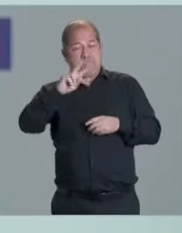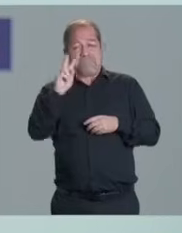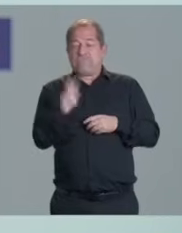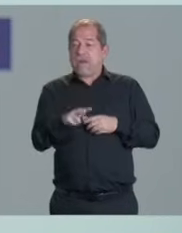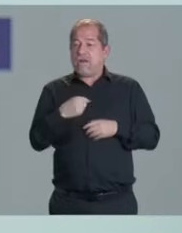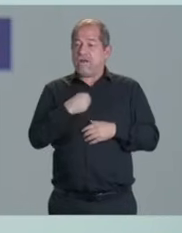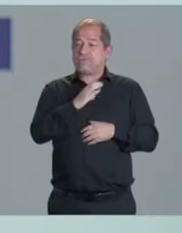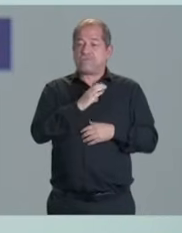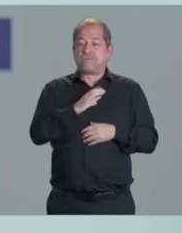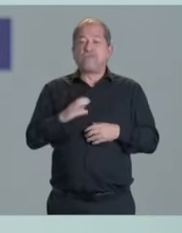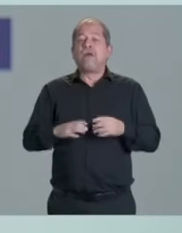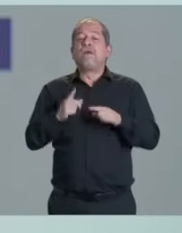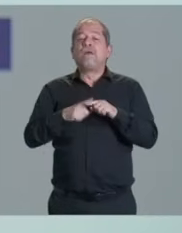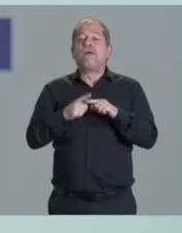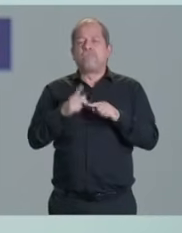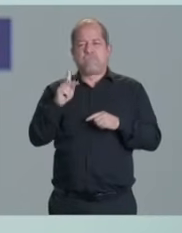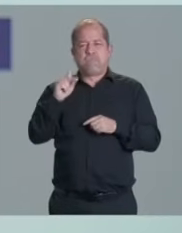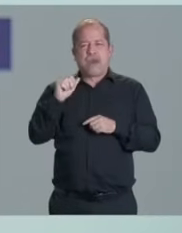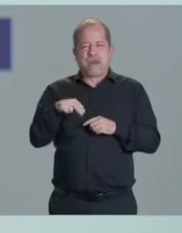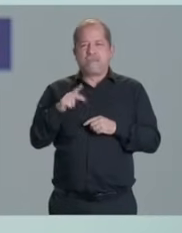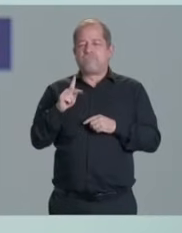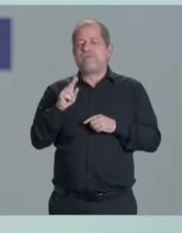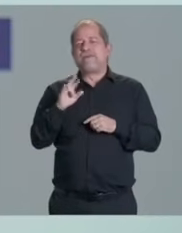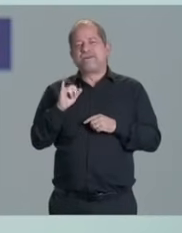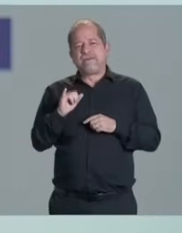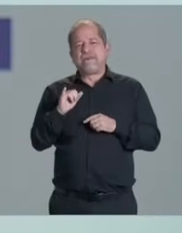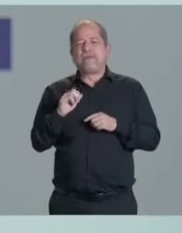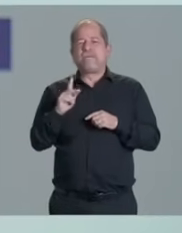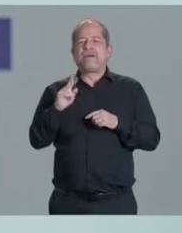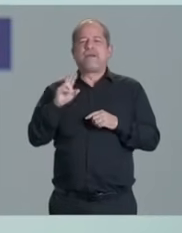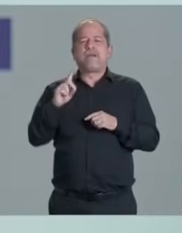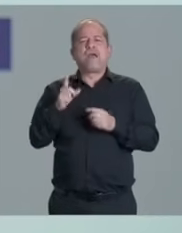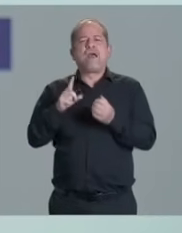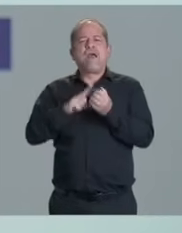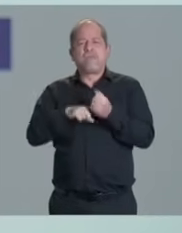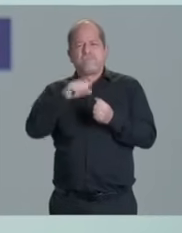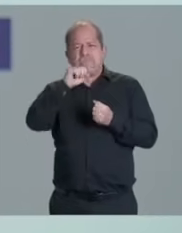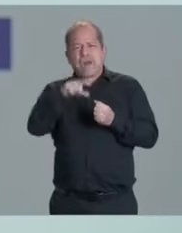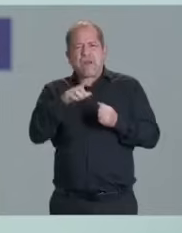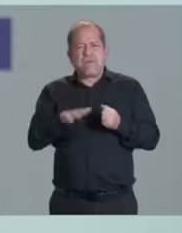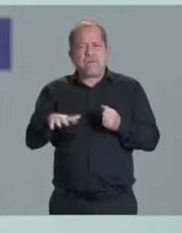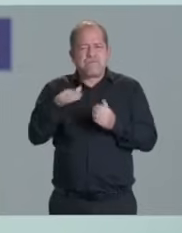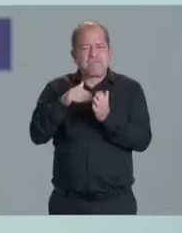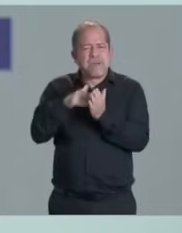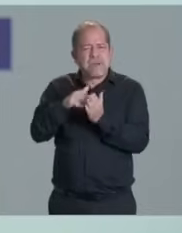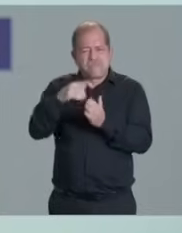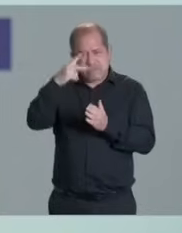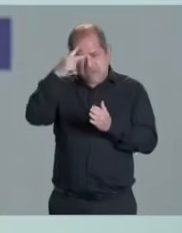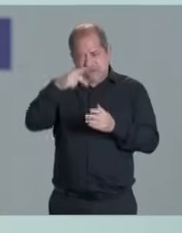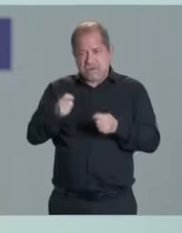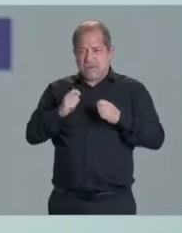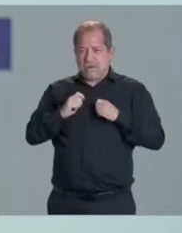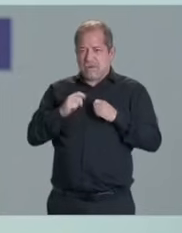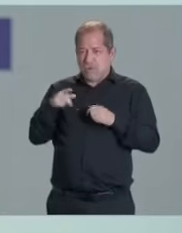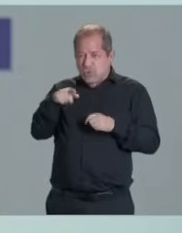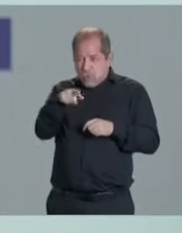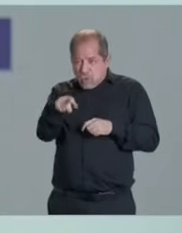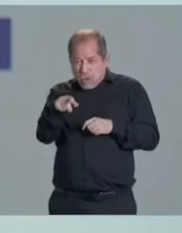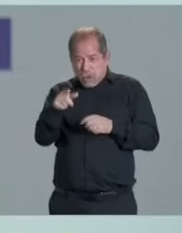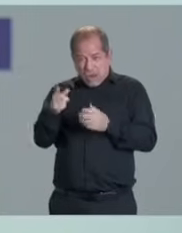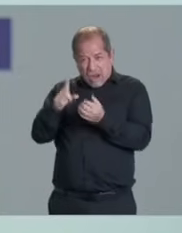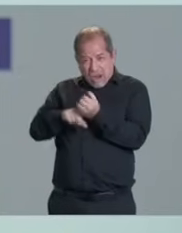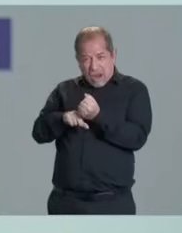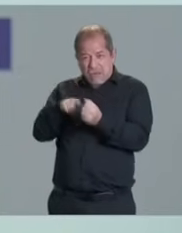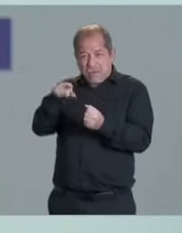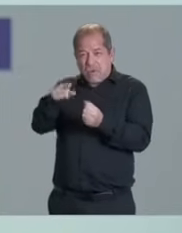y del PRD y de millones de ciudadanos. Y tú eres la candidata de un arco partido, porque esta es la promoción